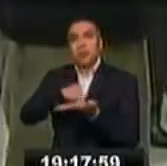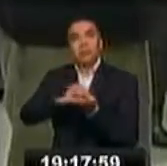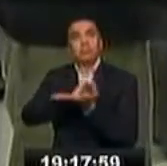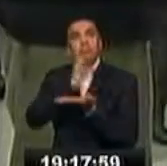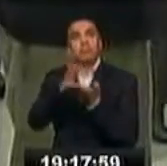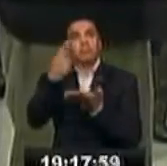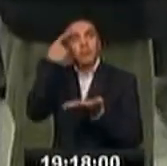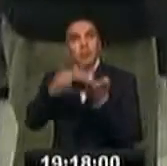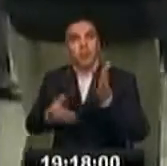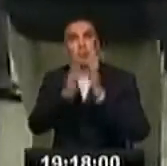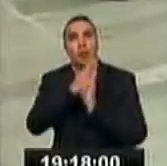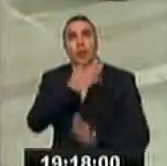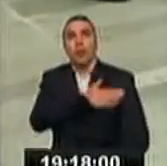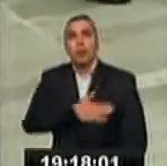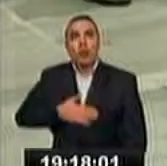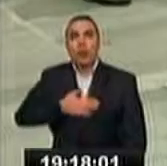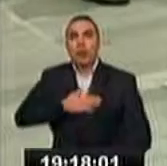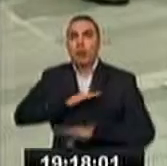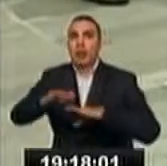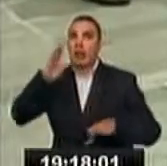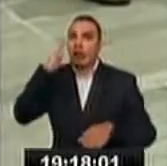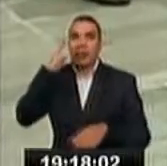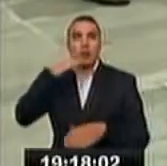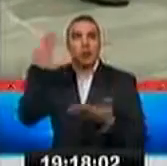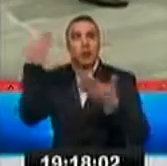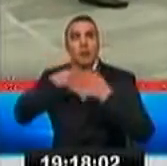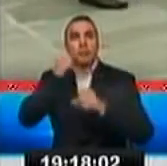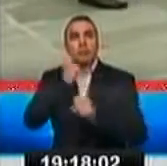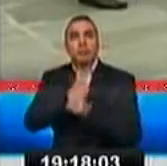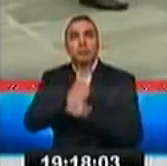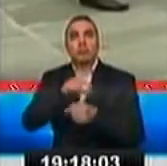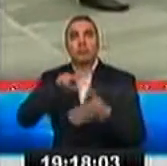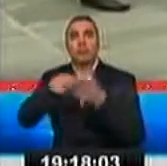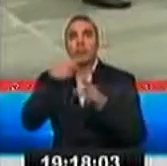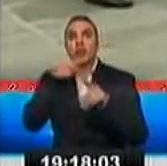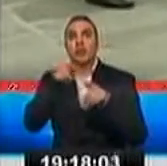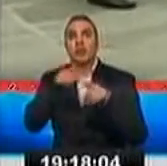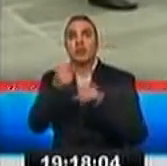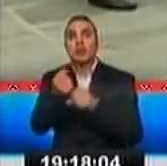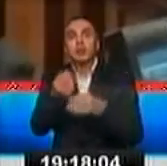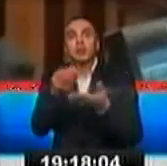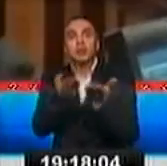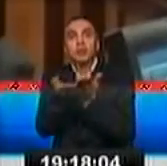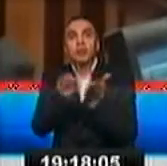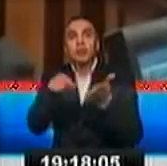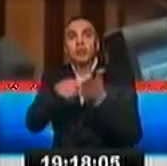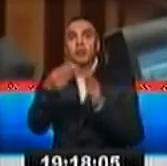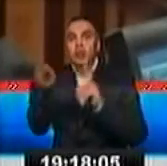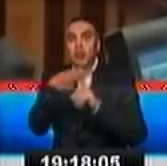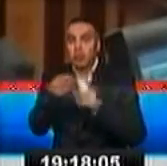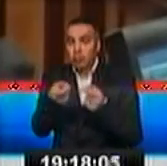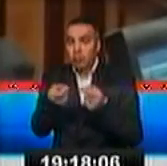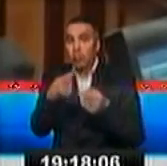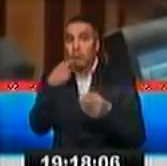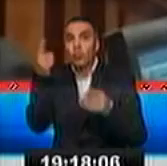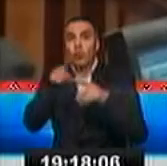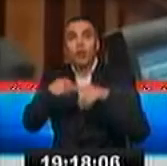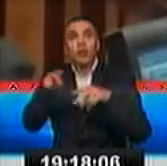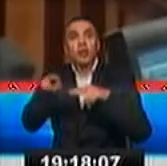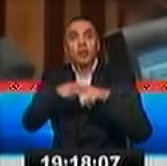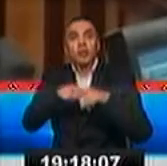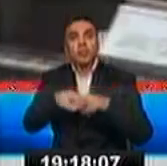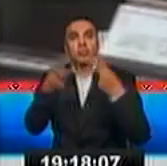Legislativo para pedir que dejen de operar las plataformas que ofrecen el servicio mediante aplicaciones móviles. También